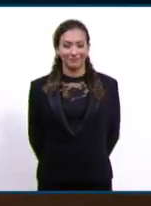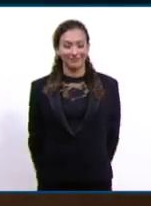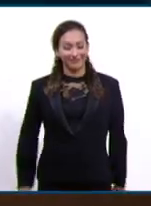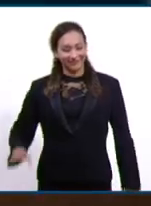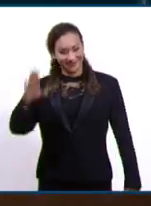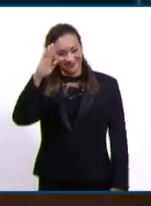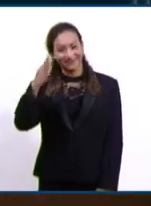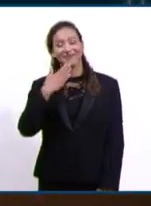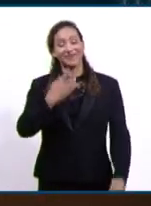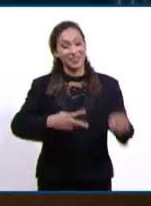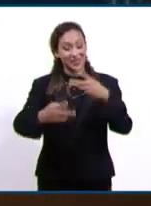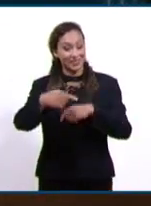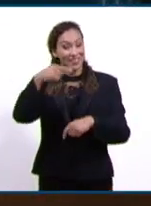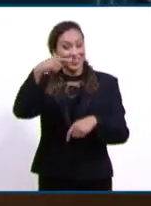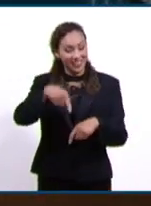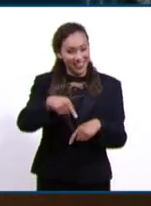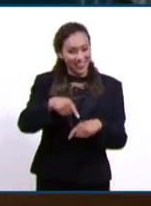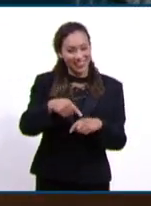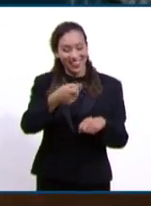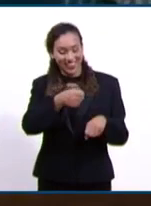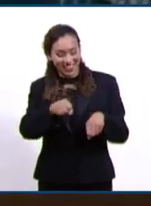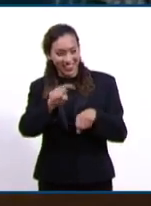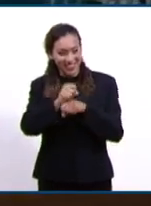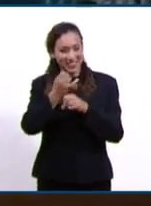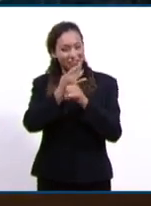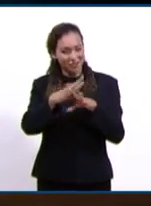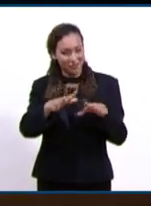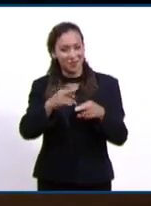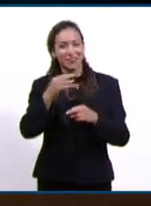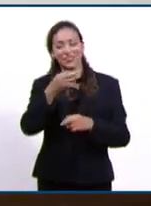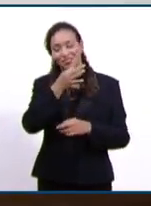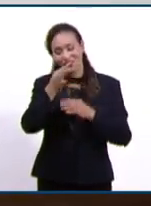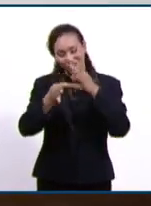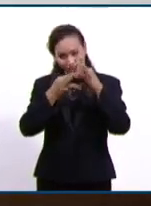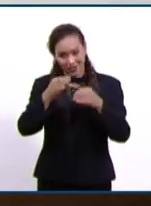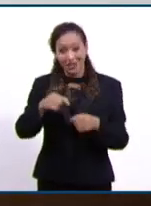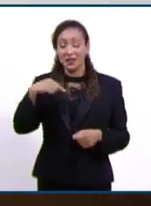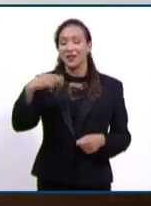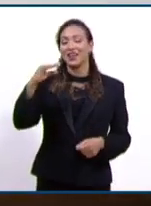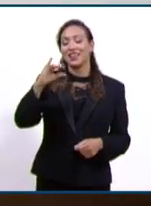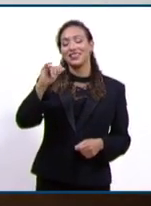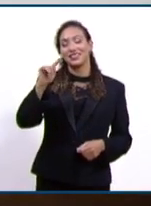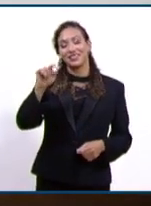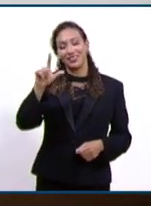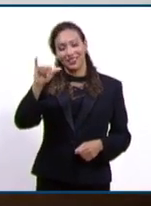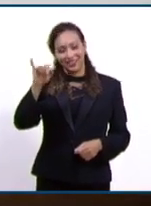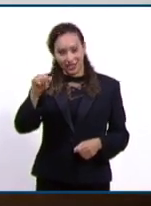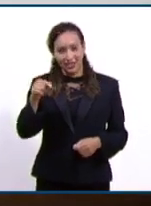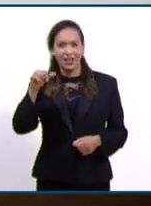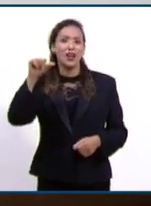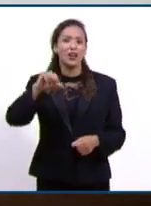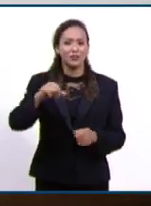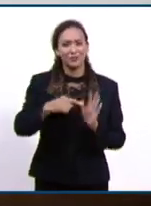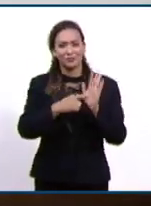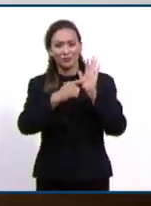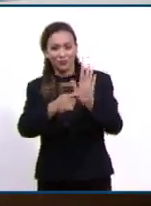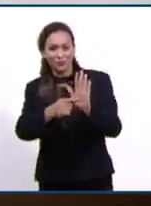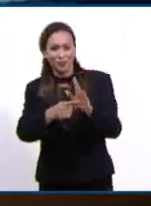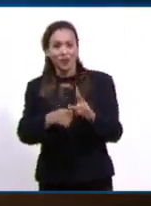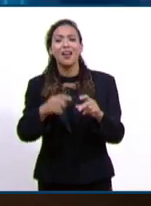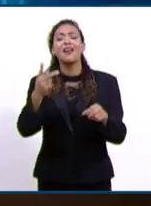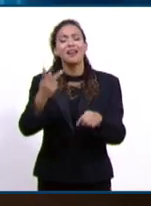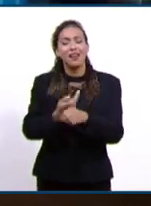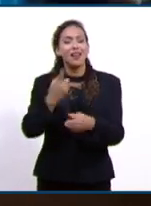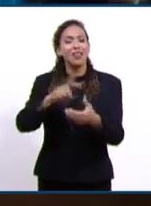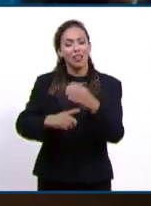Bienvenidas, bienvenidos a Semanario Judicial. Soy Citlali Pérez y en los próximos minutos le daremos cuenta de las sentencias más relevantes de la